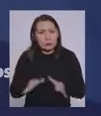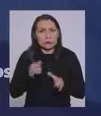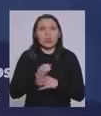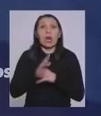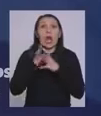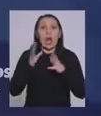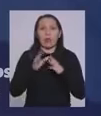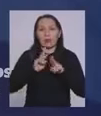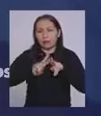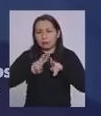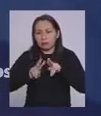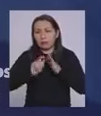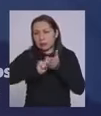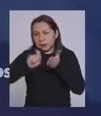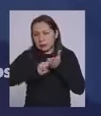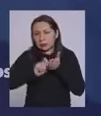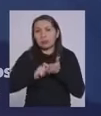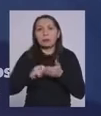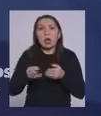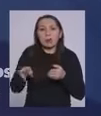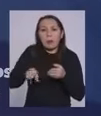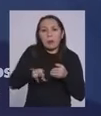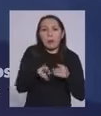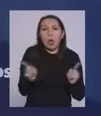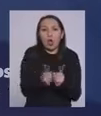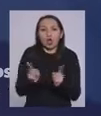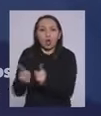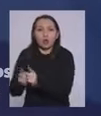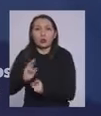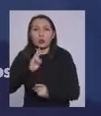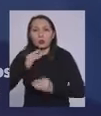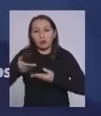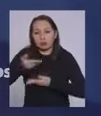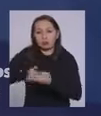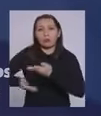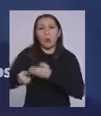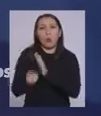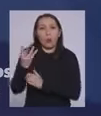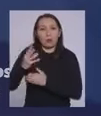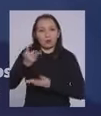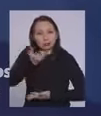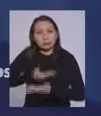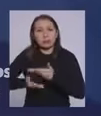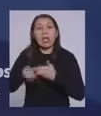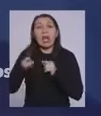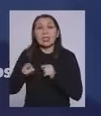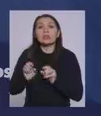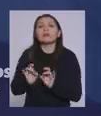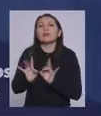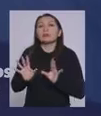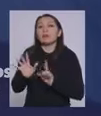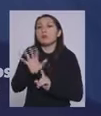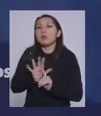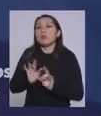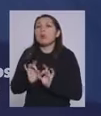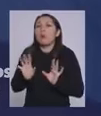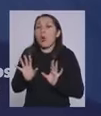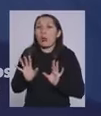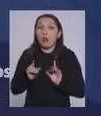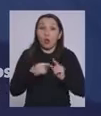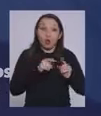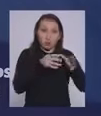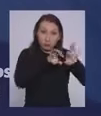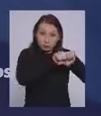para hacerlo más frecuentemente. Pero insisto, esos son casos probables. Los casos